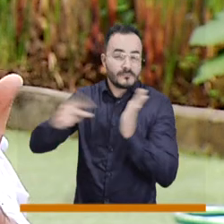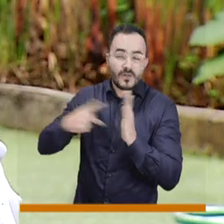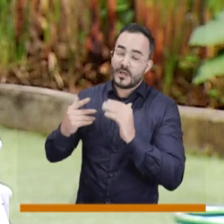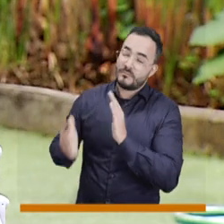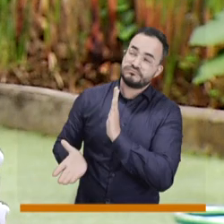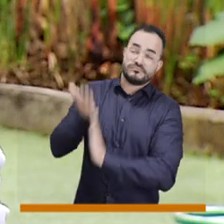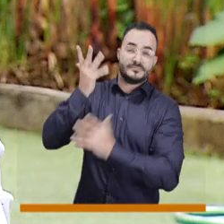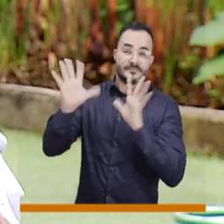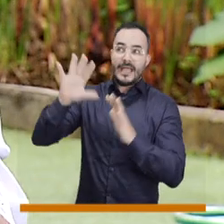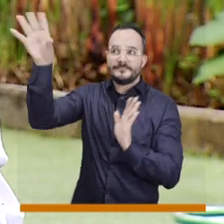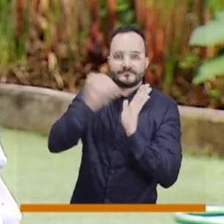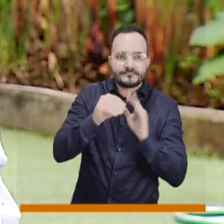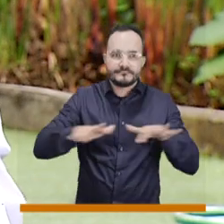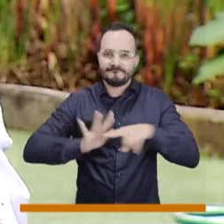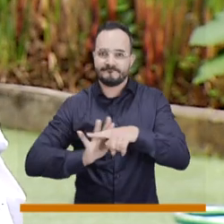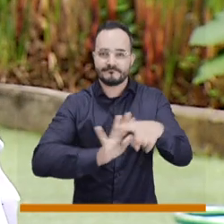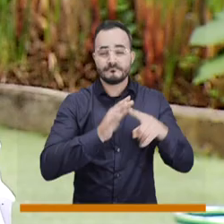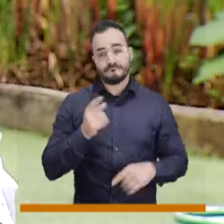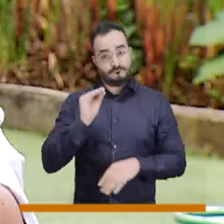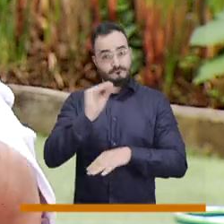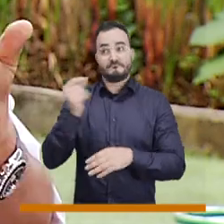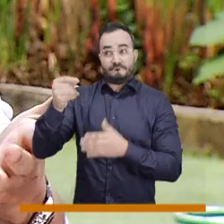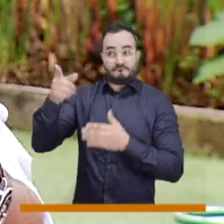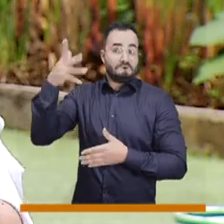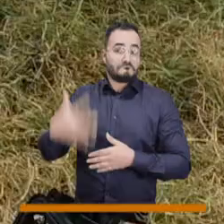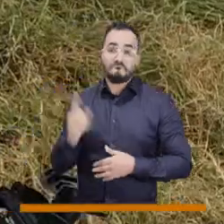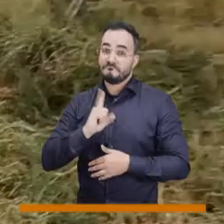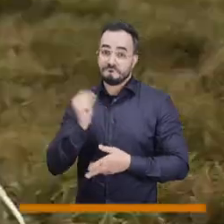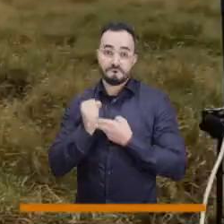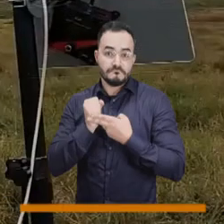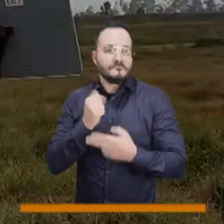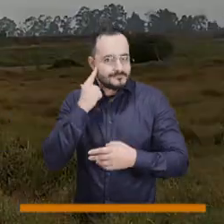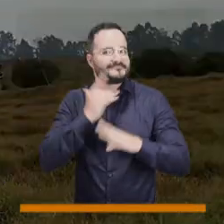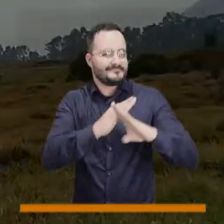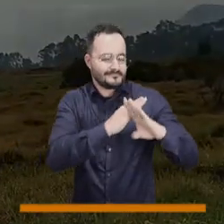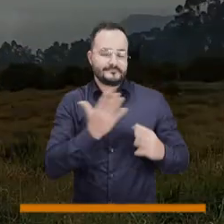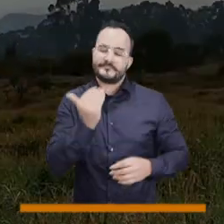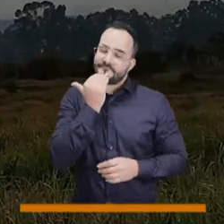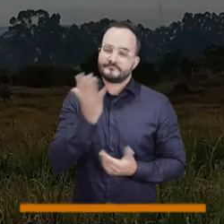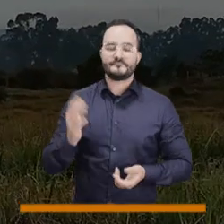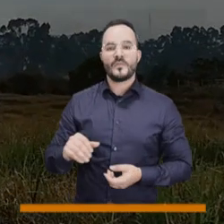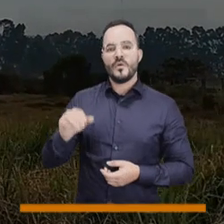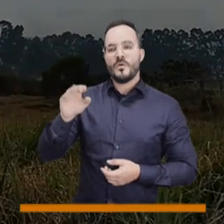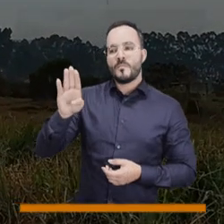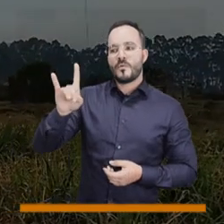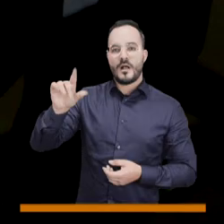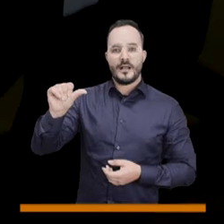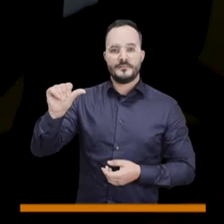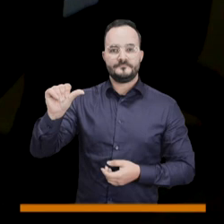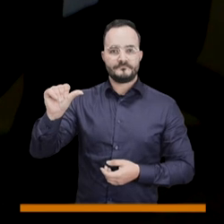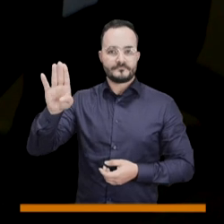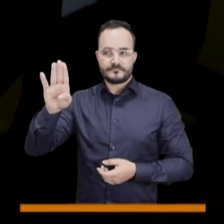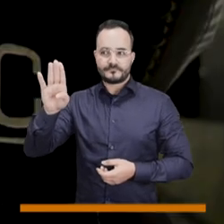óptimos tecnológicos en el mundo que nos permiten a nosotros prevenir el delito, que es mucho más eficiente y mucho más económico. Si nosotros buscamos, por ejemplo,